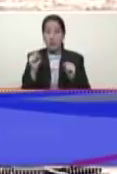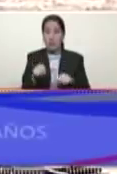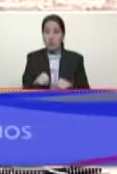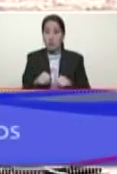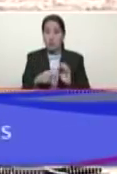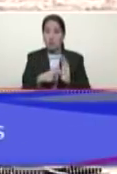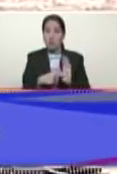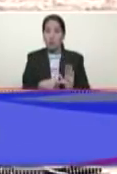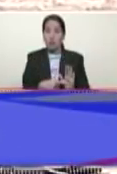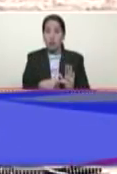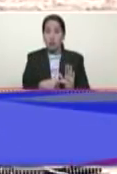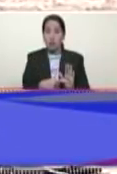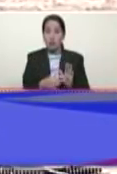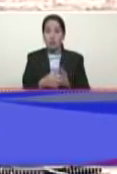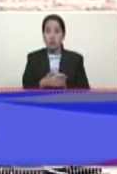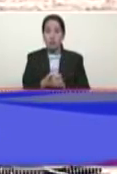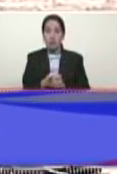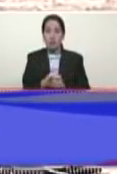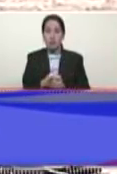demostrado.